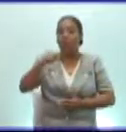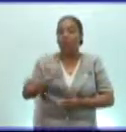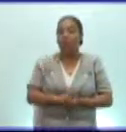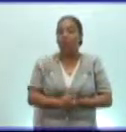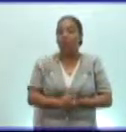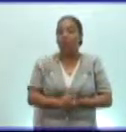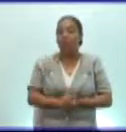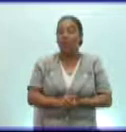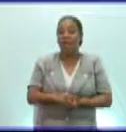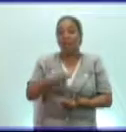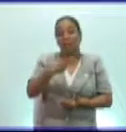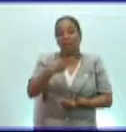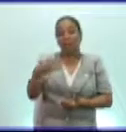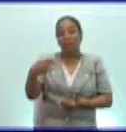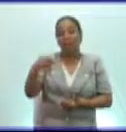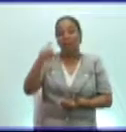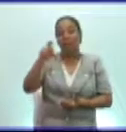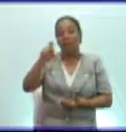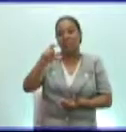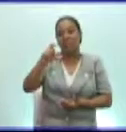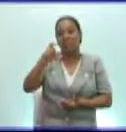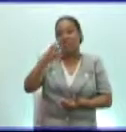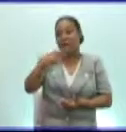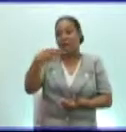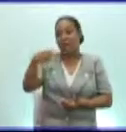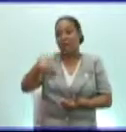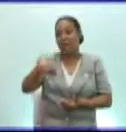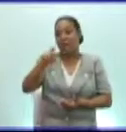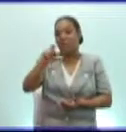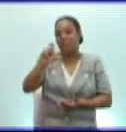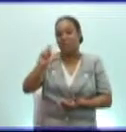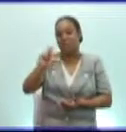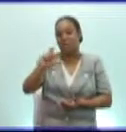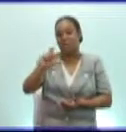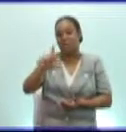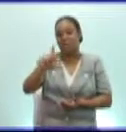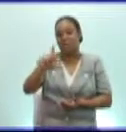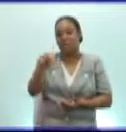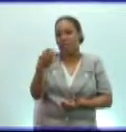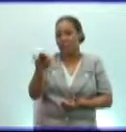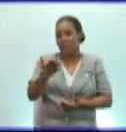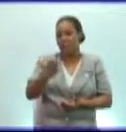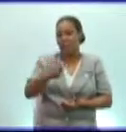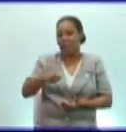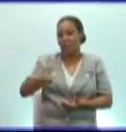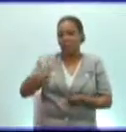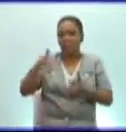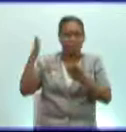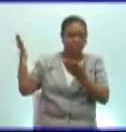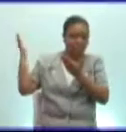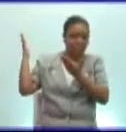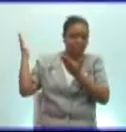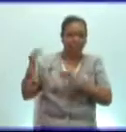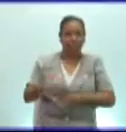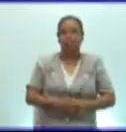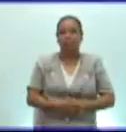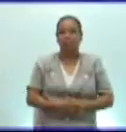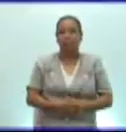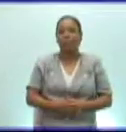mercurio. Vamos de inmediato, rapidito, a tomar esta expresión que aparece en pantalla.